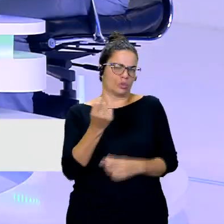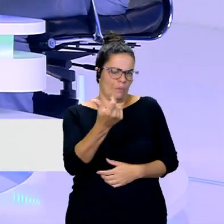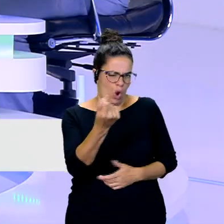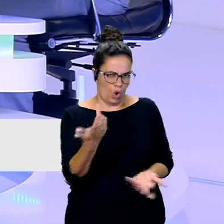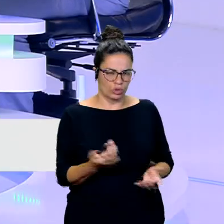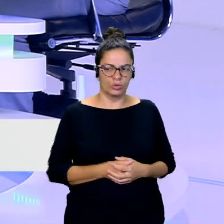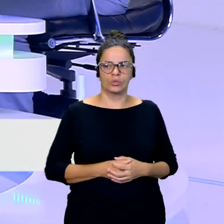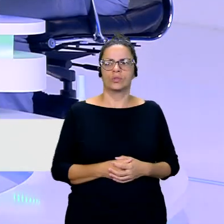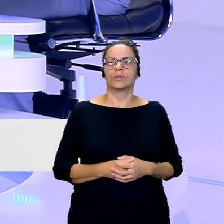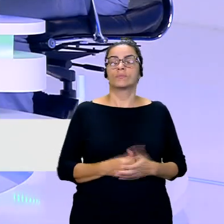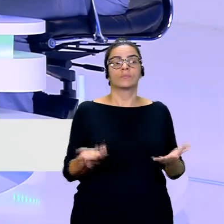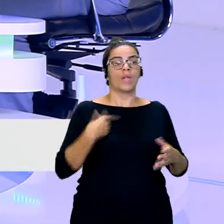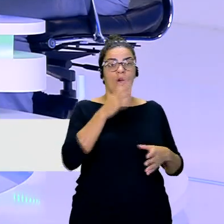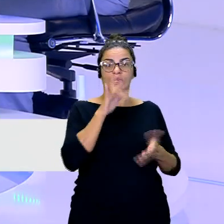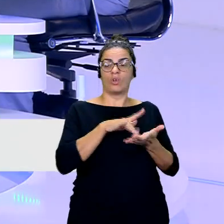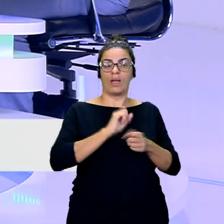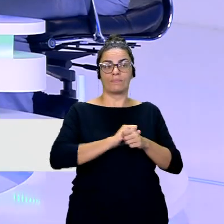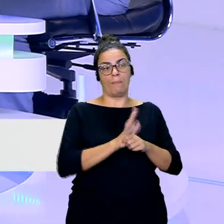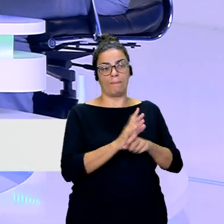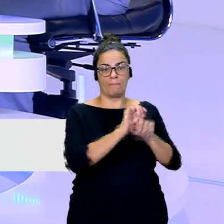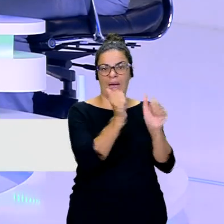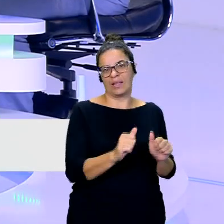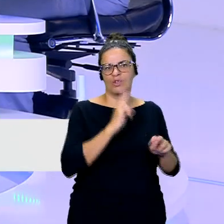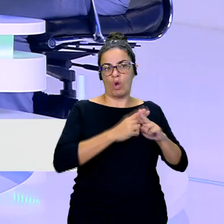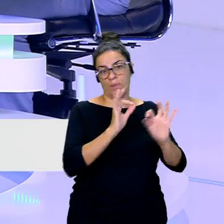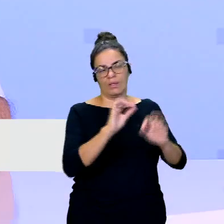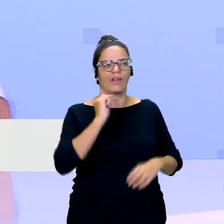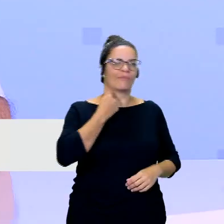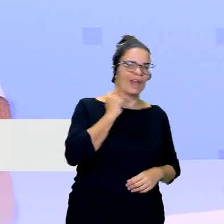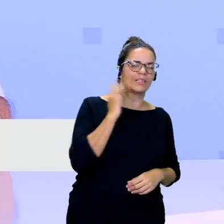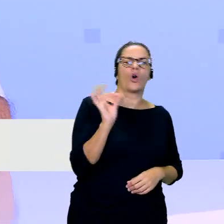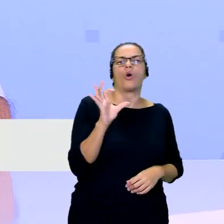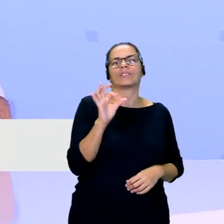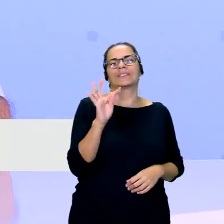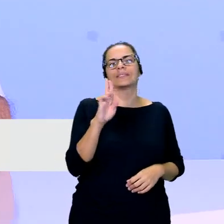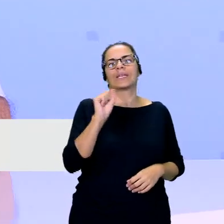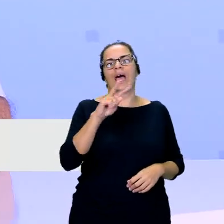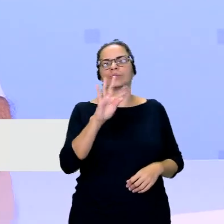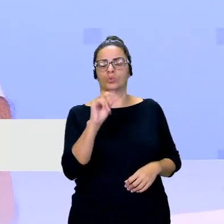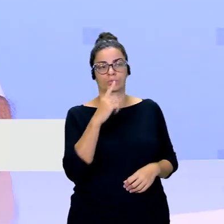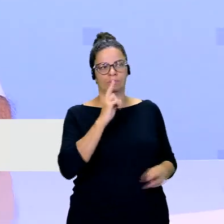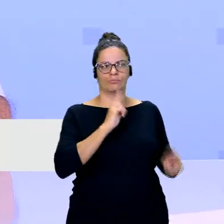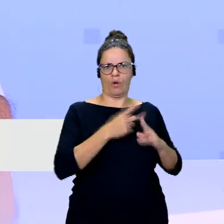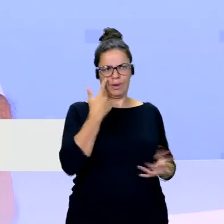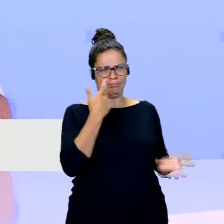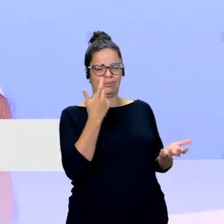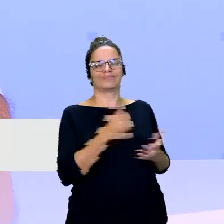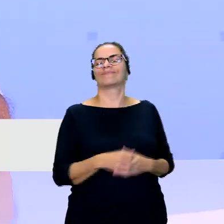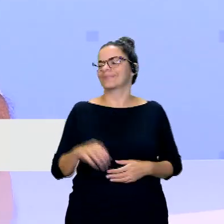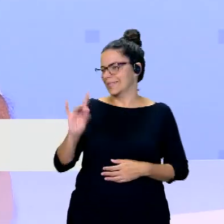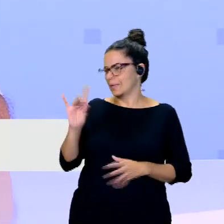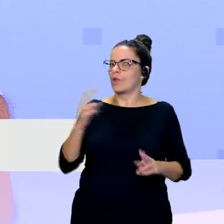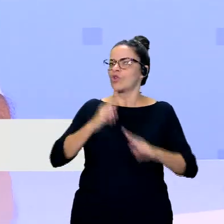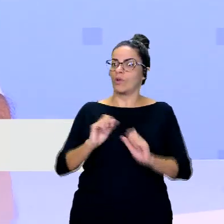la variante con esos dos nombres, sí. Stratus o Frankenstein. Sí. Esos nombres cuanto menos llamativos, ¿no? Desde luego, pero no son los nombres